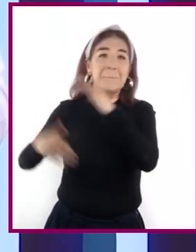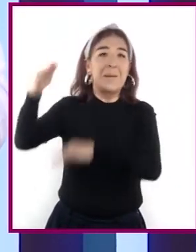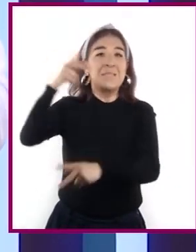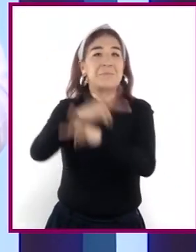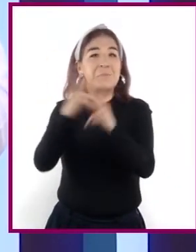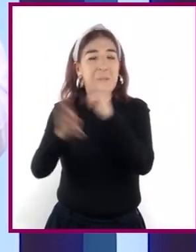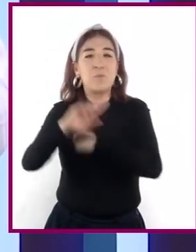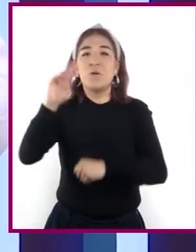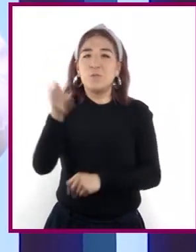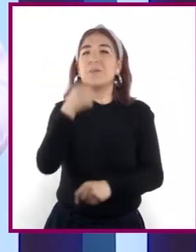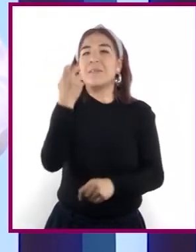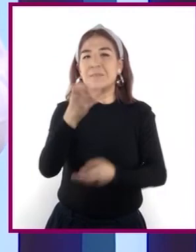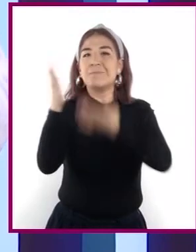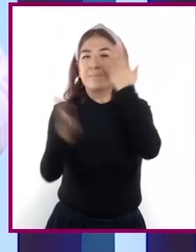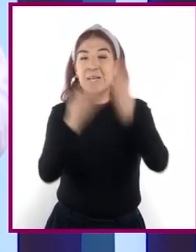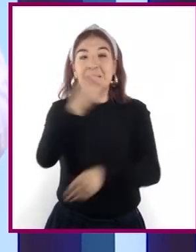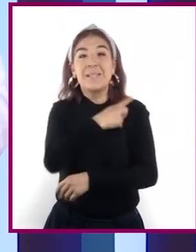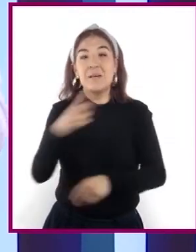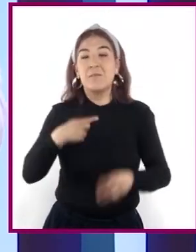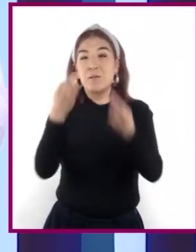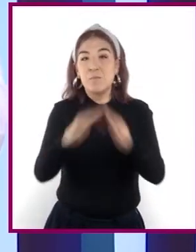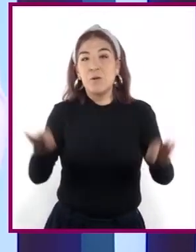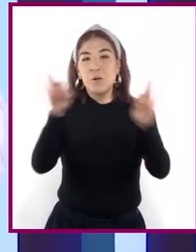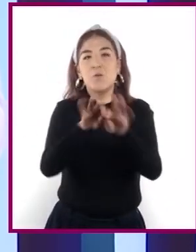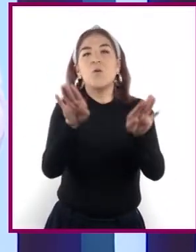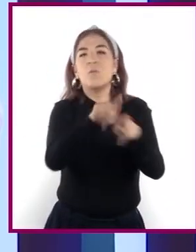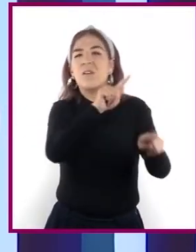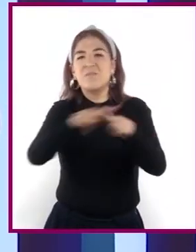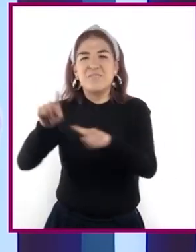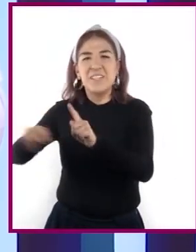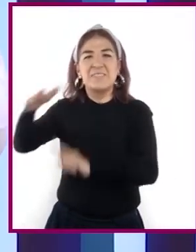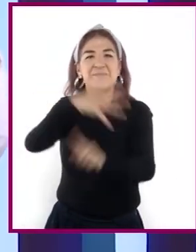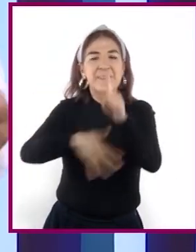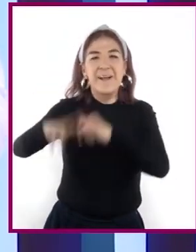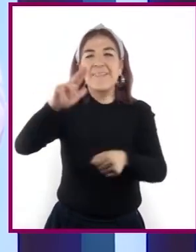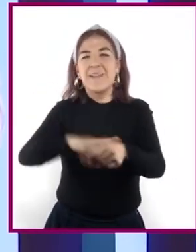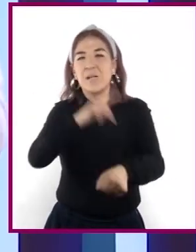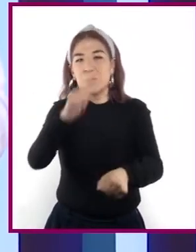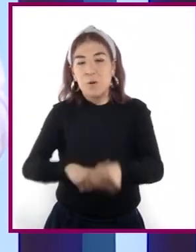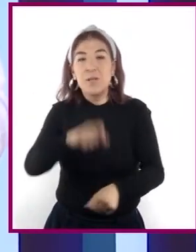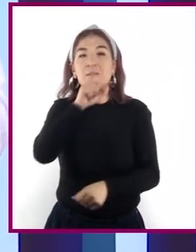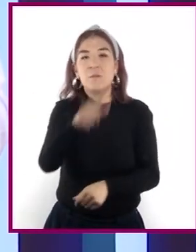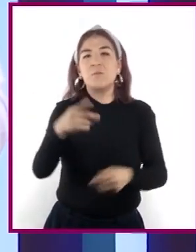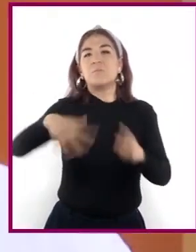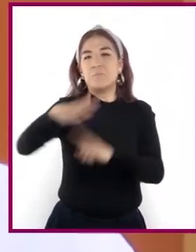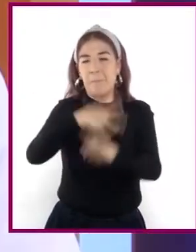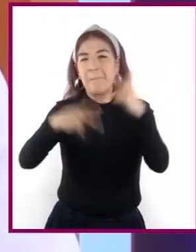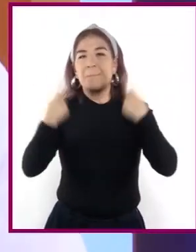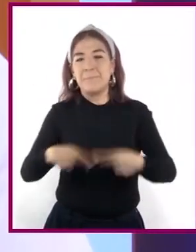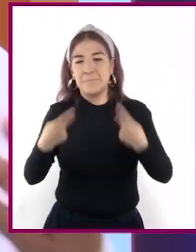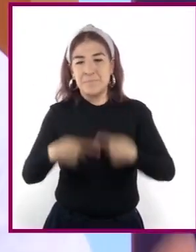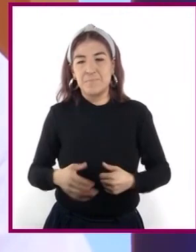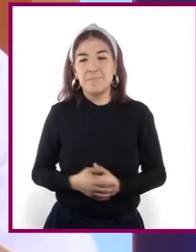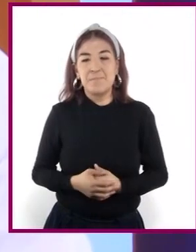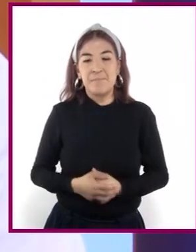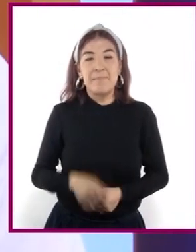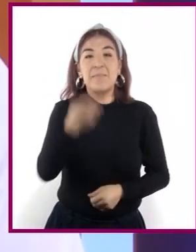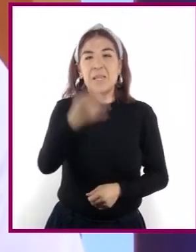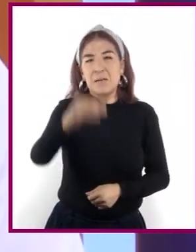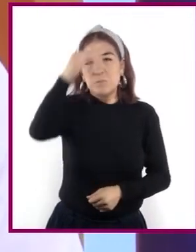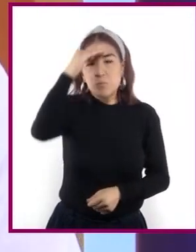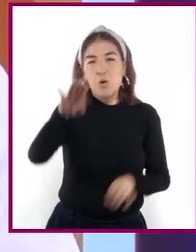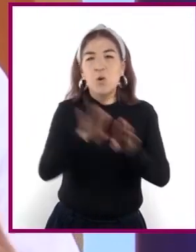ser un elemento importante en el estudio de los fenómenos de la naturaleza o de las sociedades. El